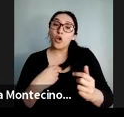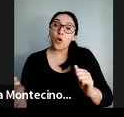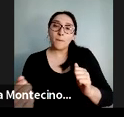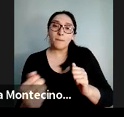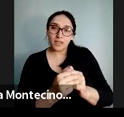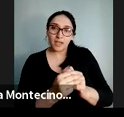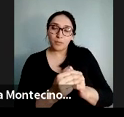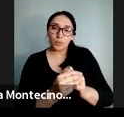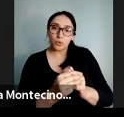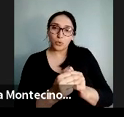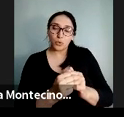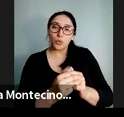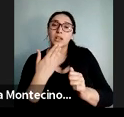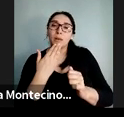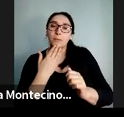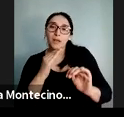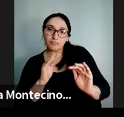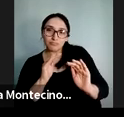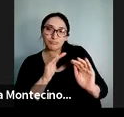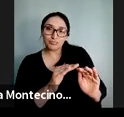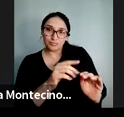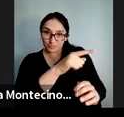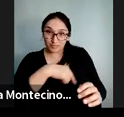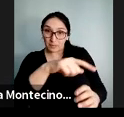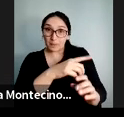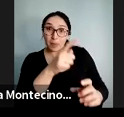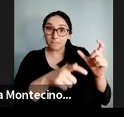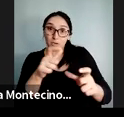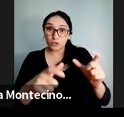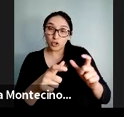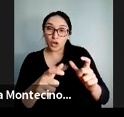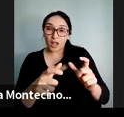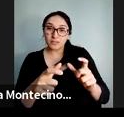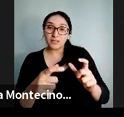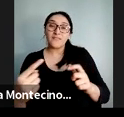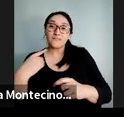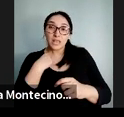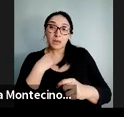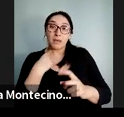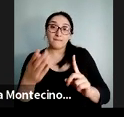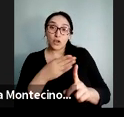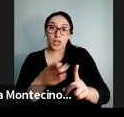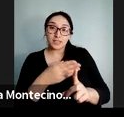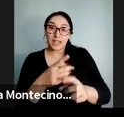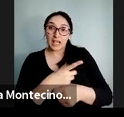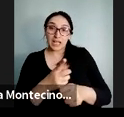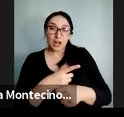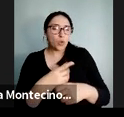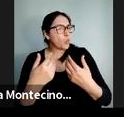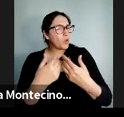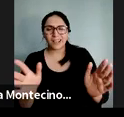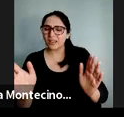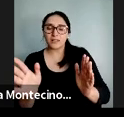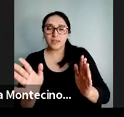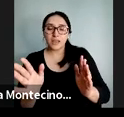activamos y resistimos dentro de estos espacios y acompañamos a víctimas de violencia, ya sea de cualquier tipo, se genera